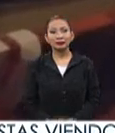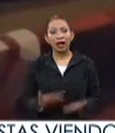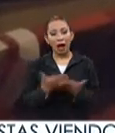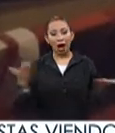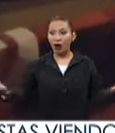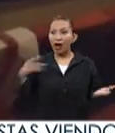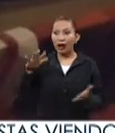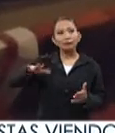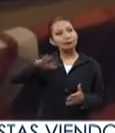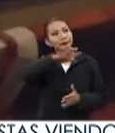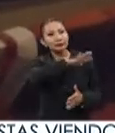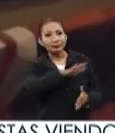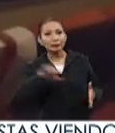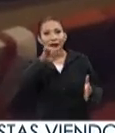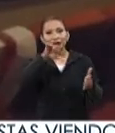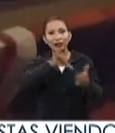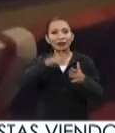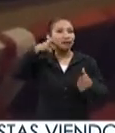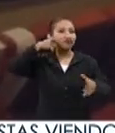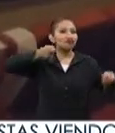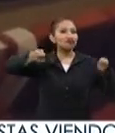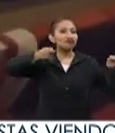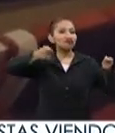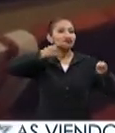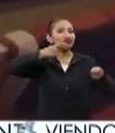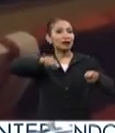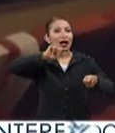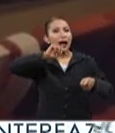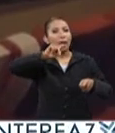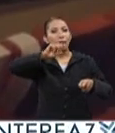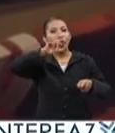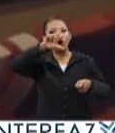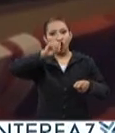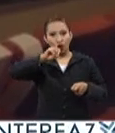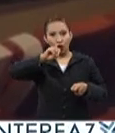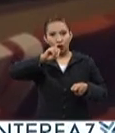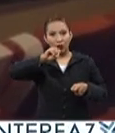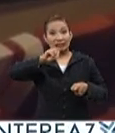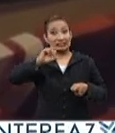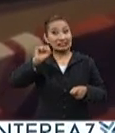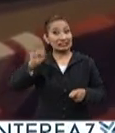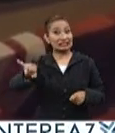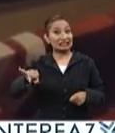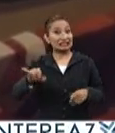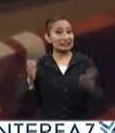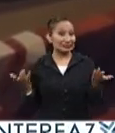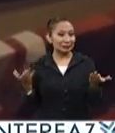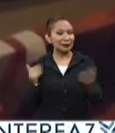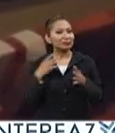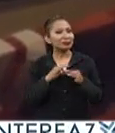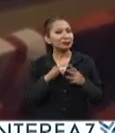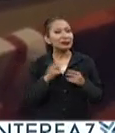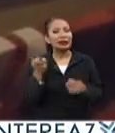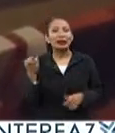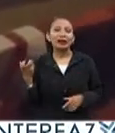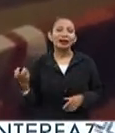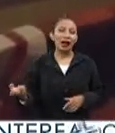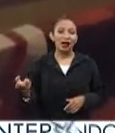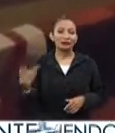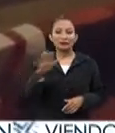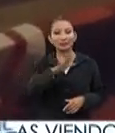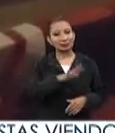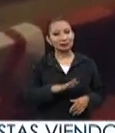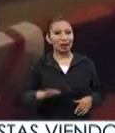Ahora estamos en el Centro de Control de Misión del Apolo. Así es. Cuéntanos. Este